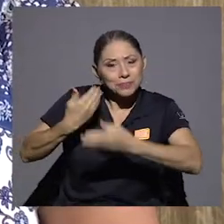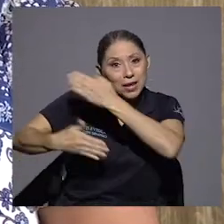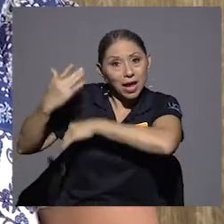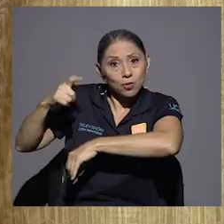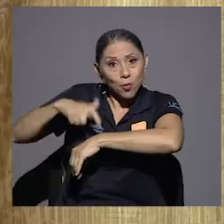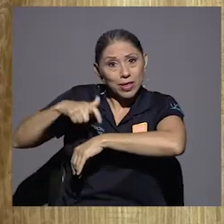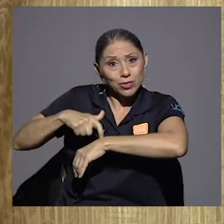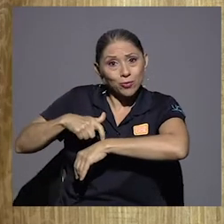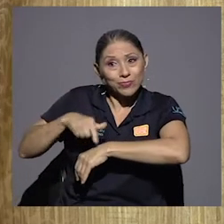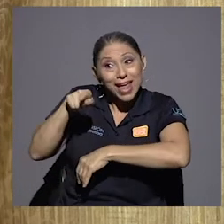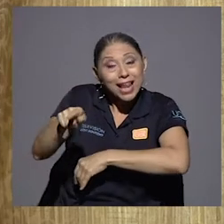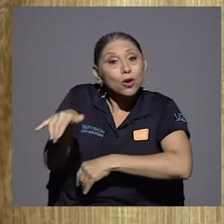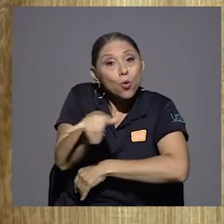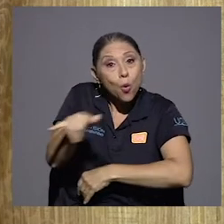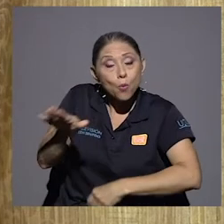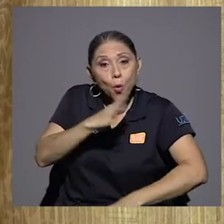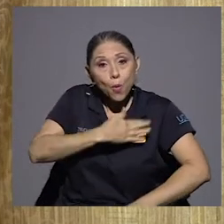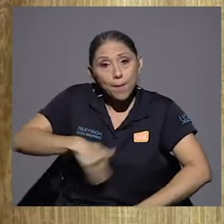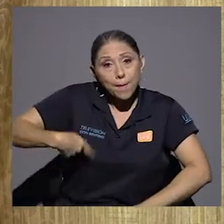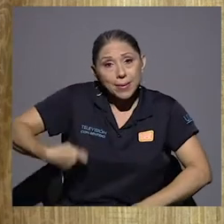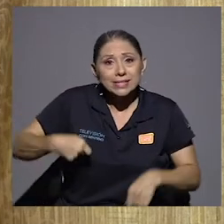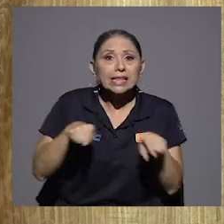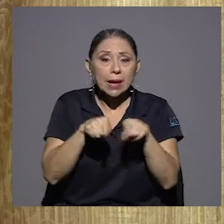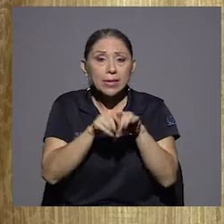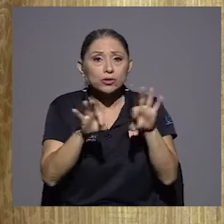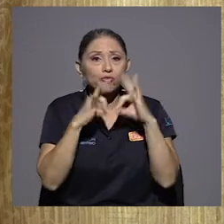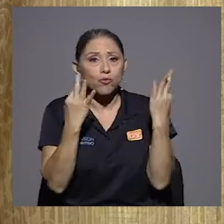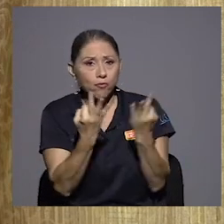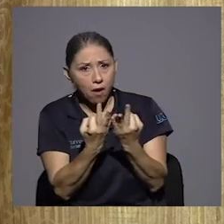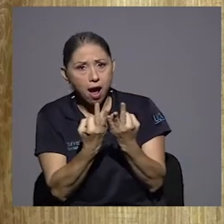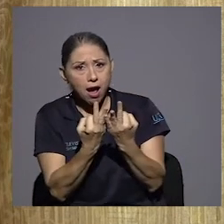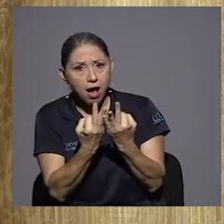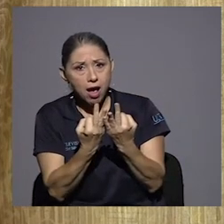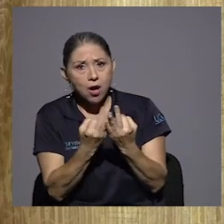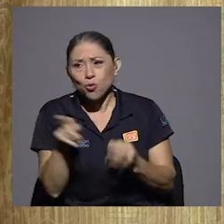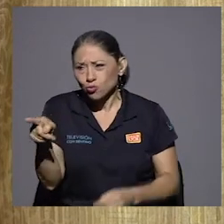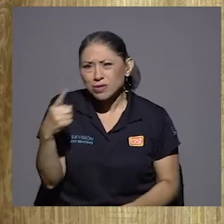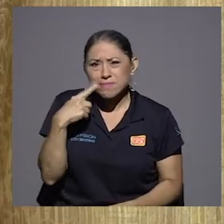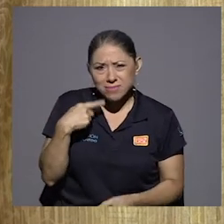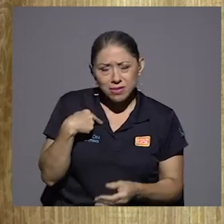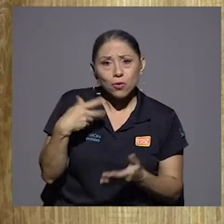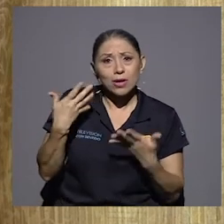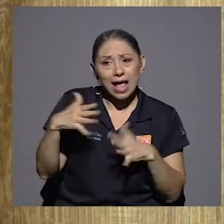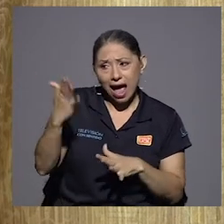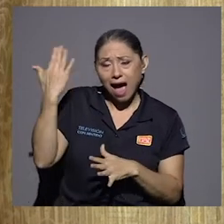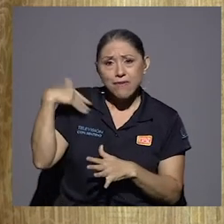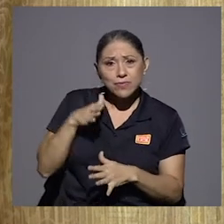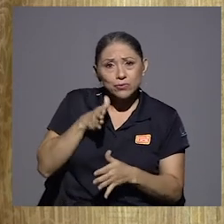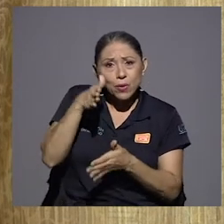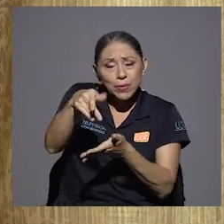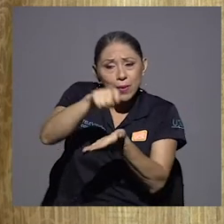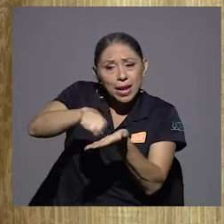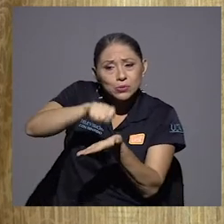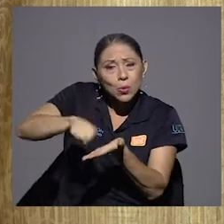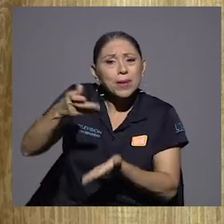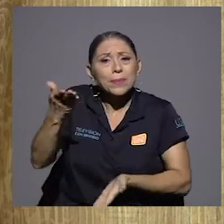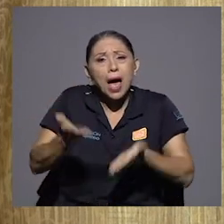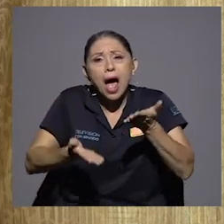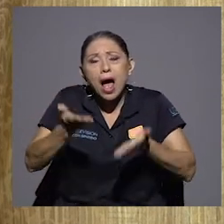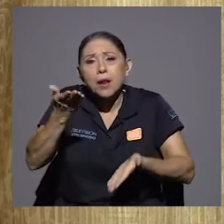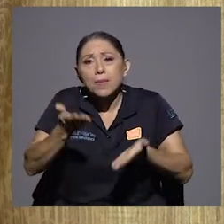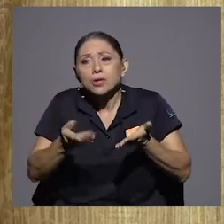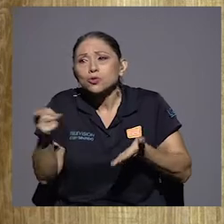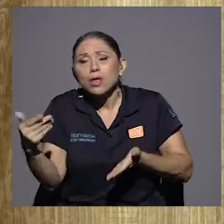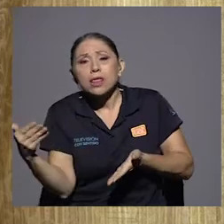Sí. Y de toda su familia, porque también en la escuela, como usted me comentaba, las experiencias podían resultar en algunas